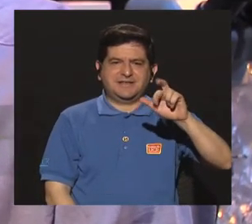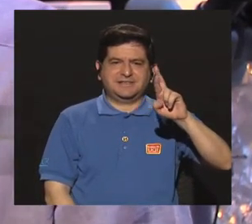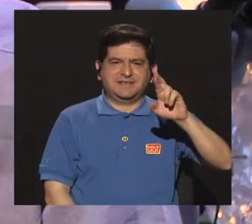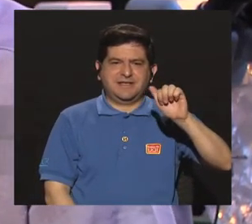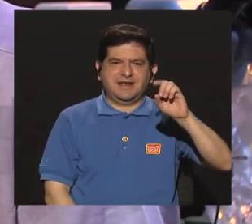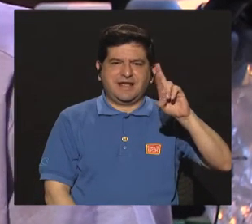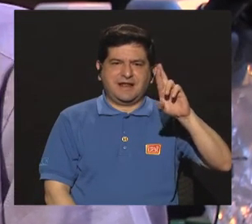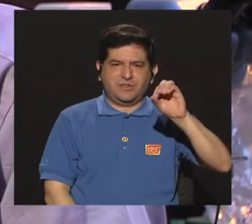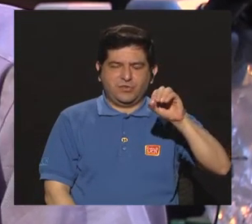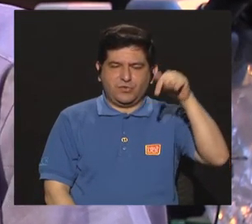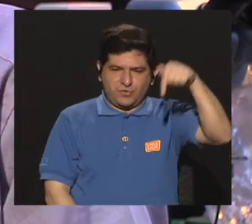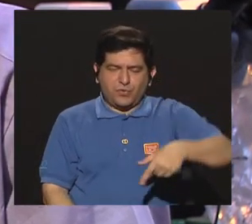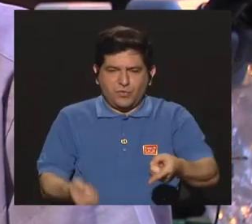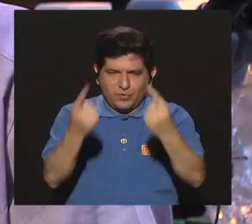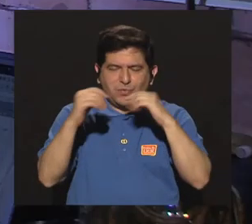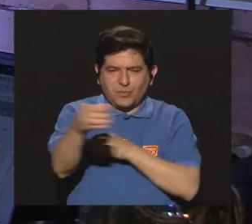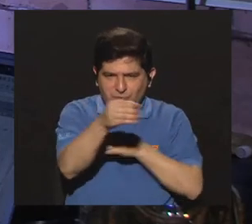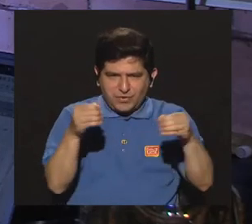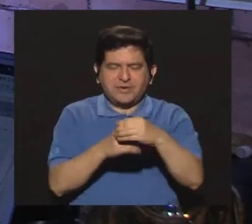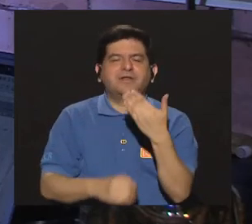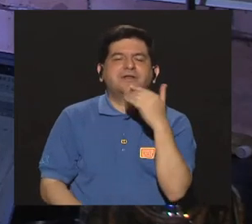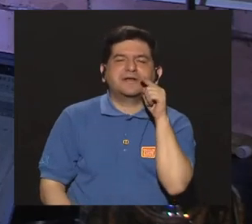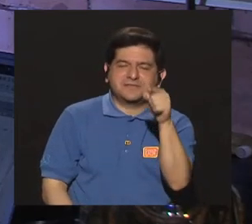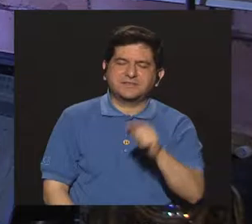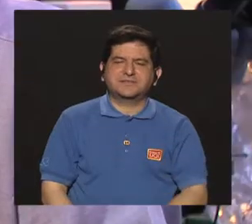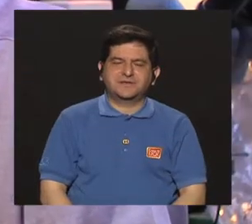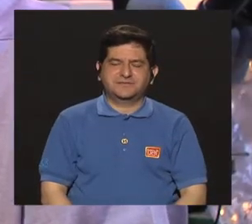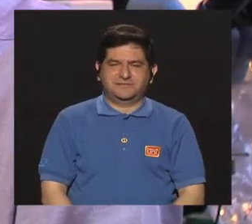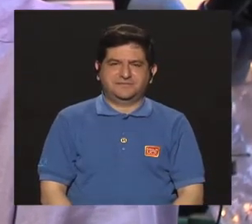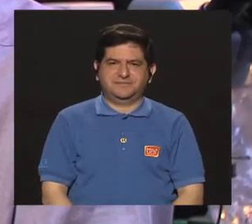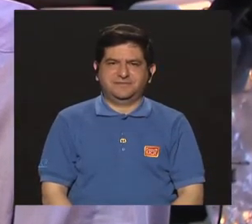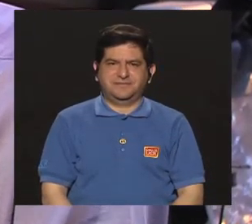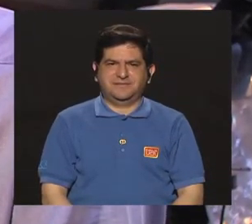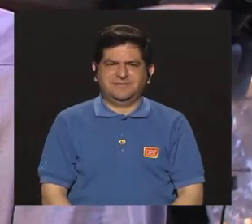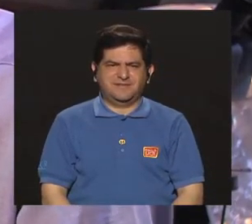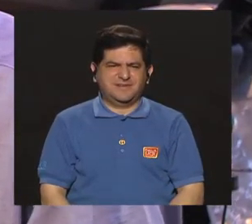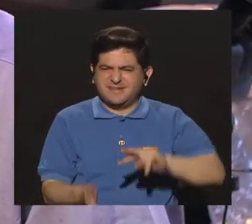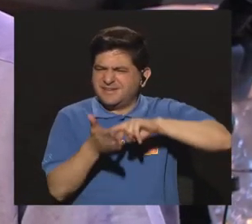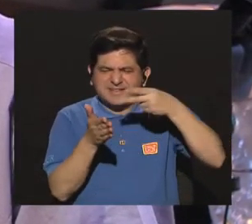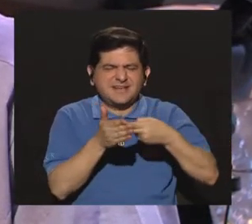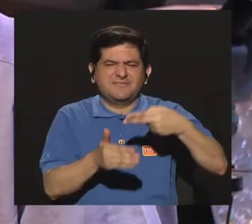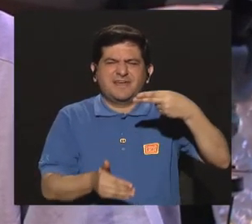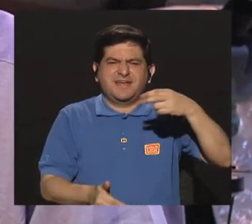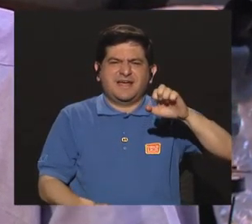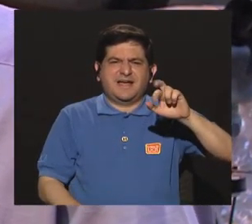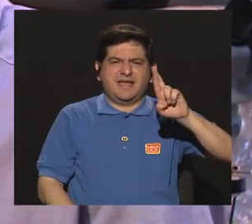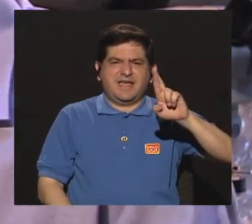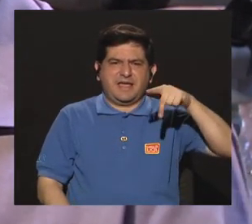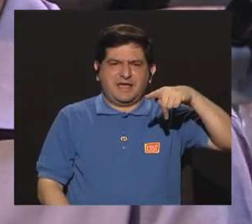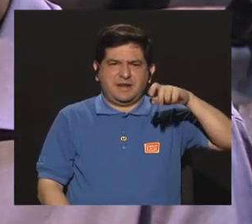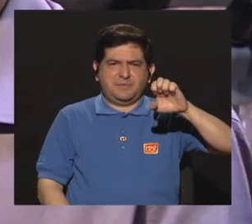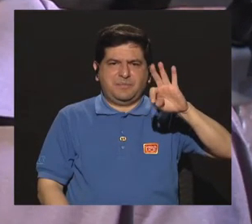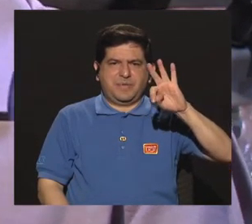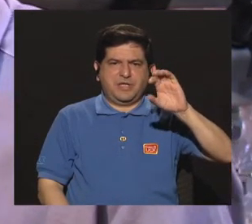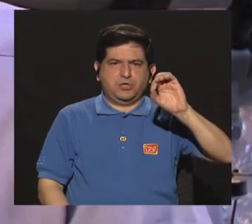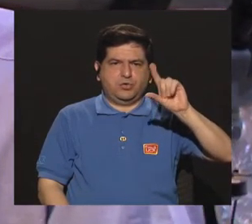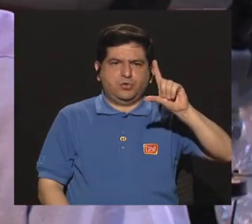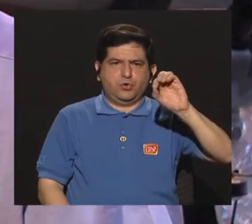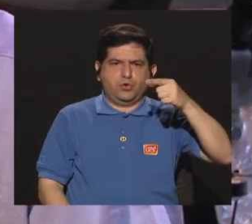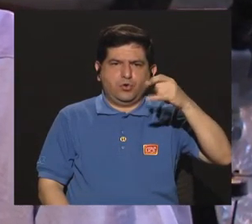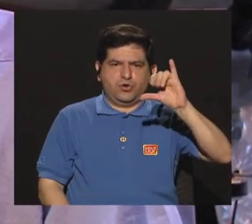invitarnos a estar el día de hoy en su oficina gerardo que es herpetología es un término que estoy seguro que